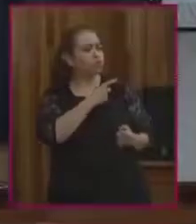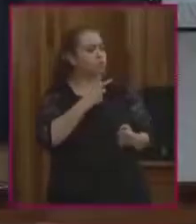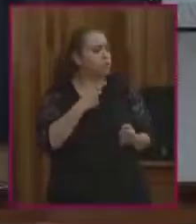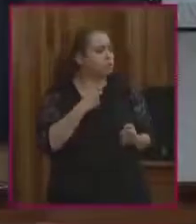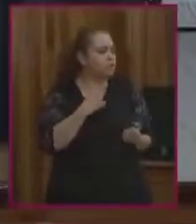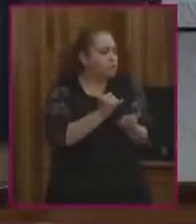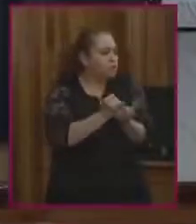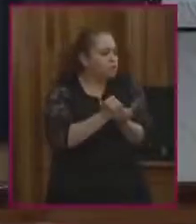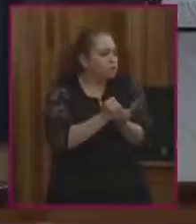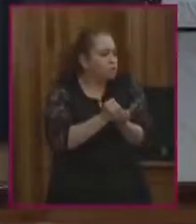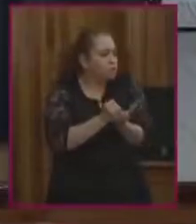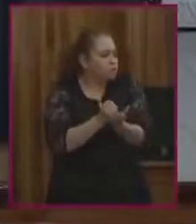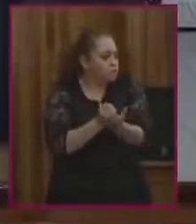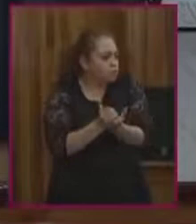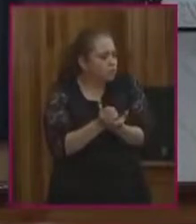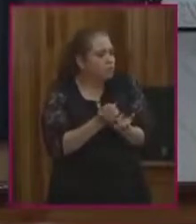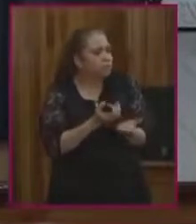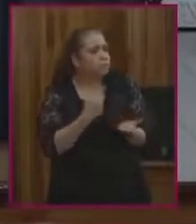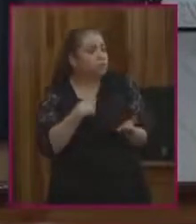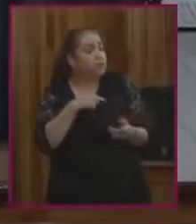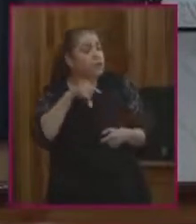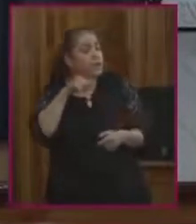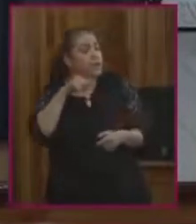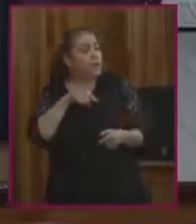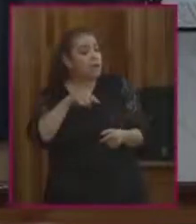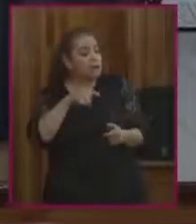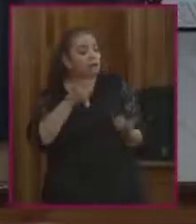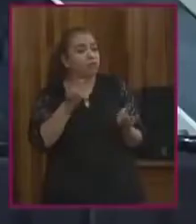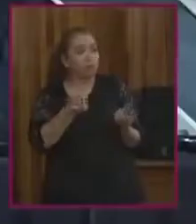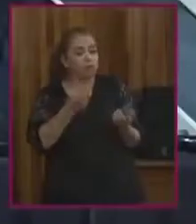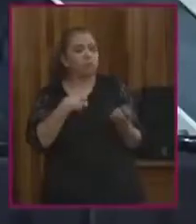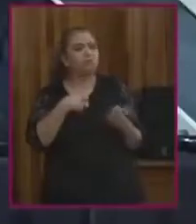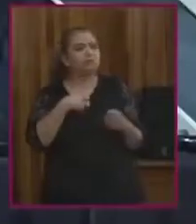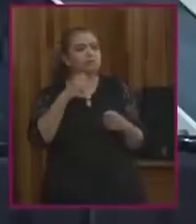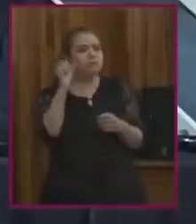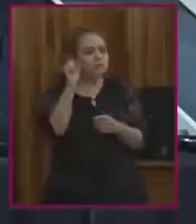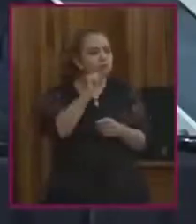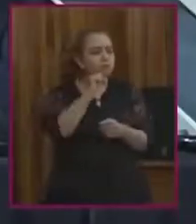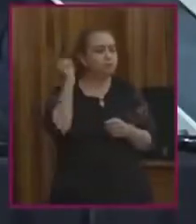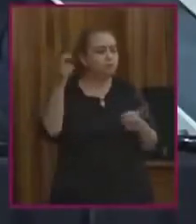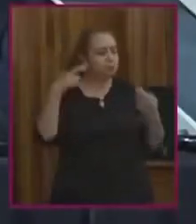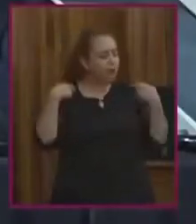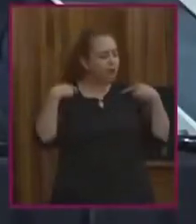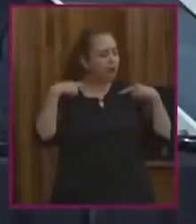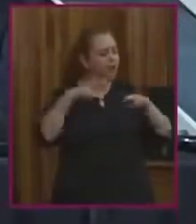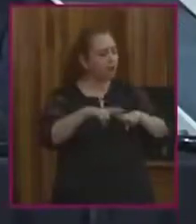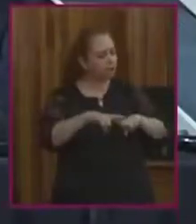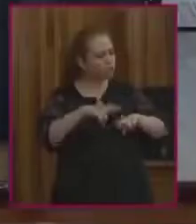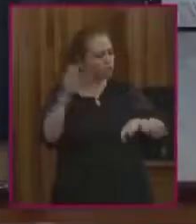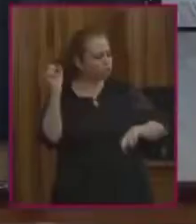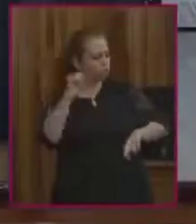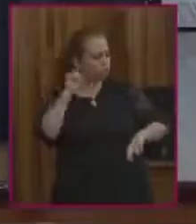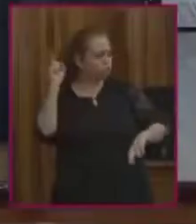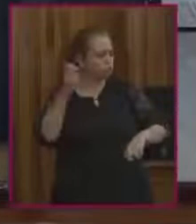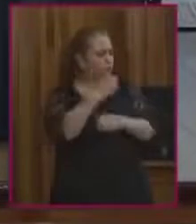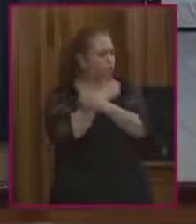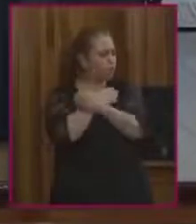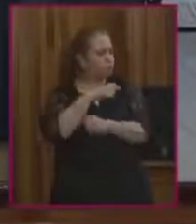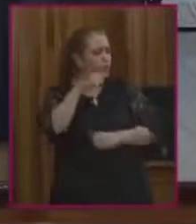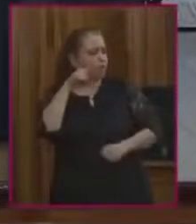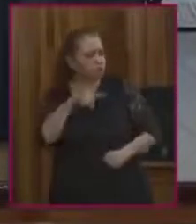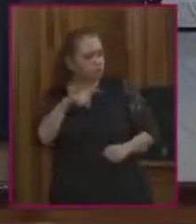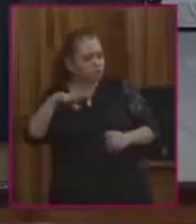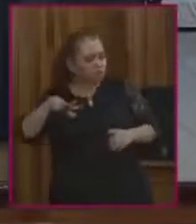los maestros sean considerados como docentes profesionales de la educación y pilares en los que se sustenta